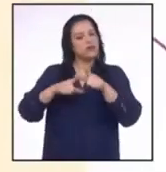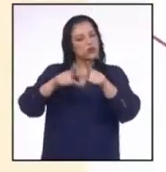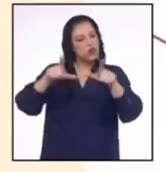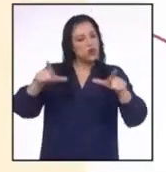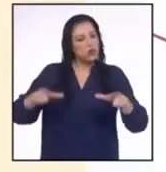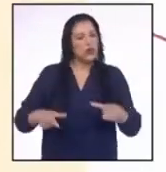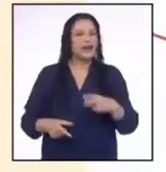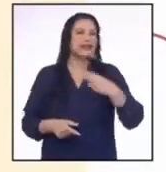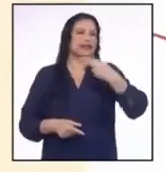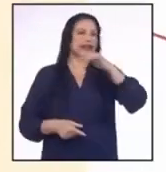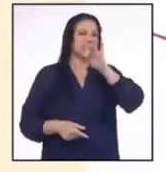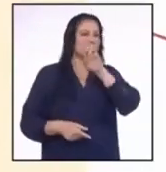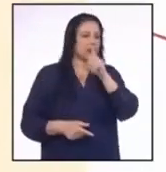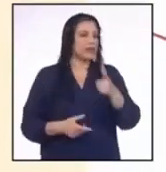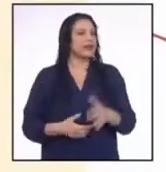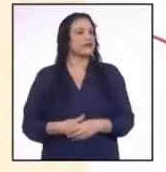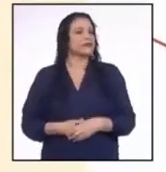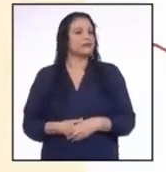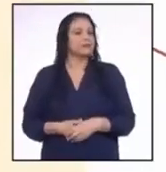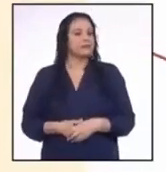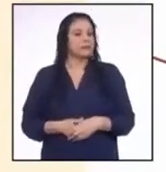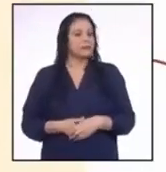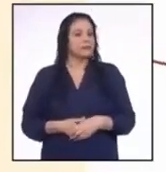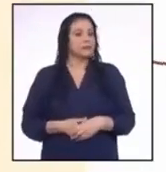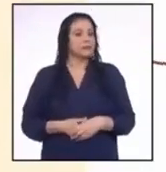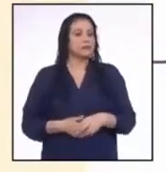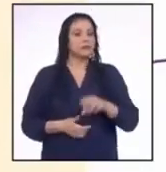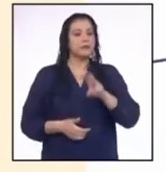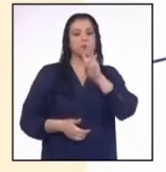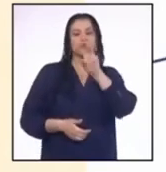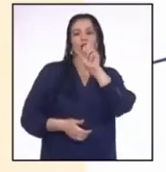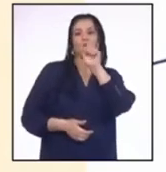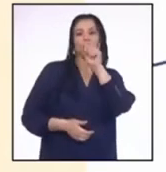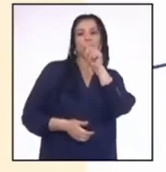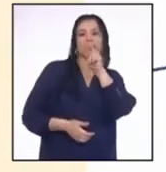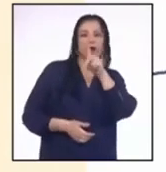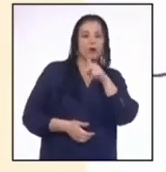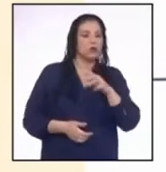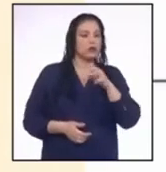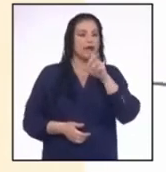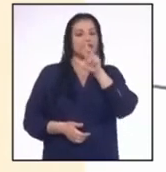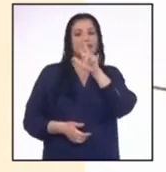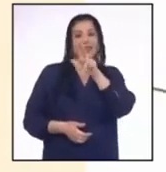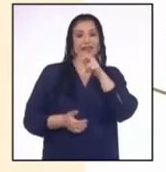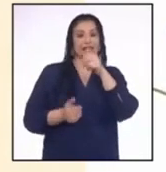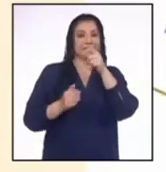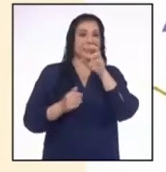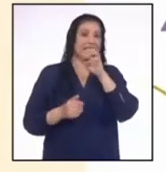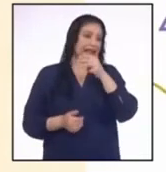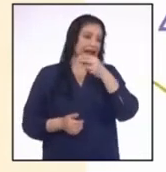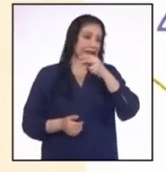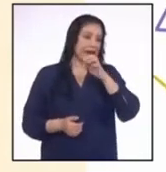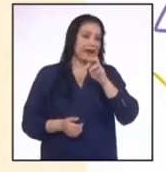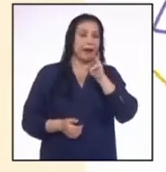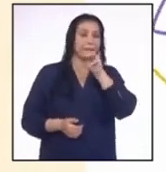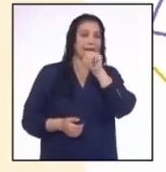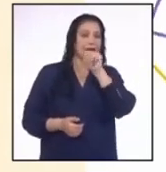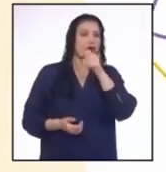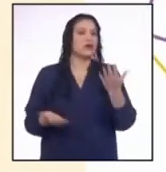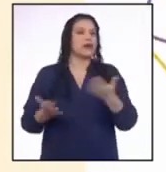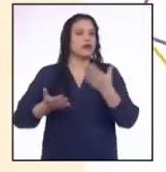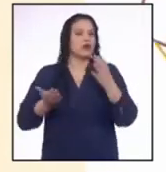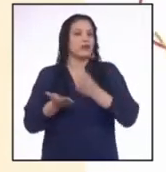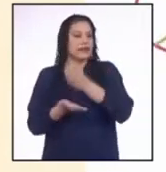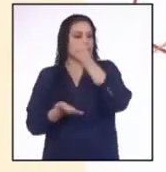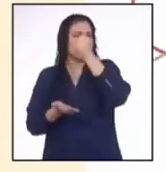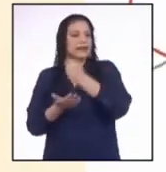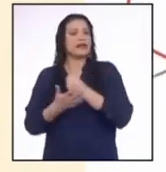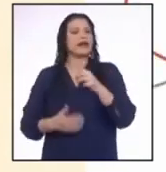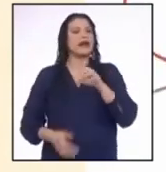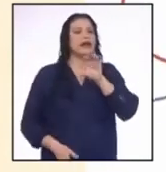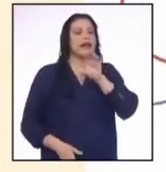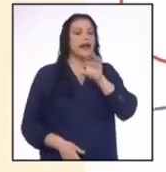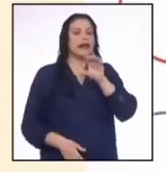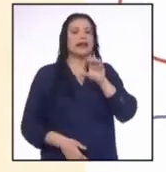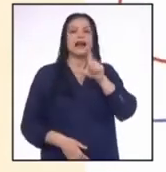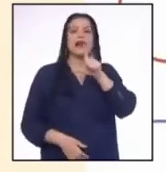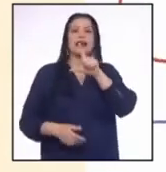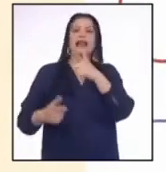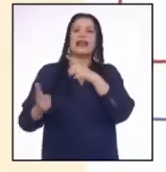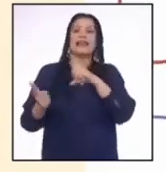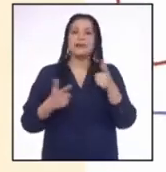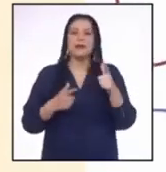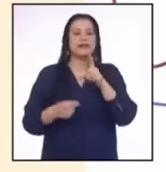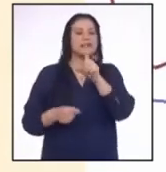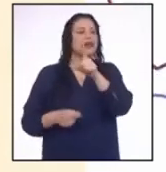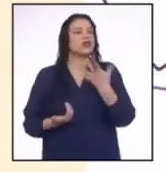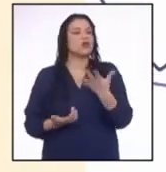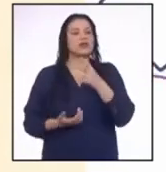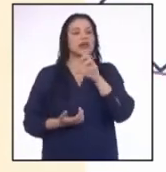centrales eólicas: Guaira 1, Tres Hermanas y Marcona en Ica, el Parque Eólico Cupisnique en La Libertad y